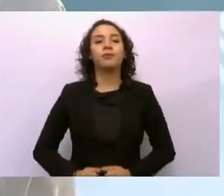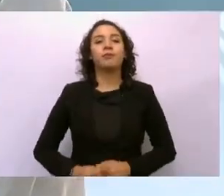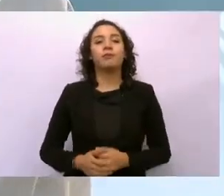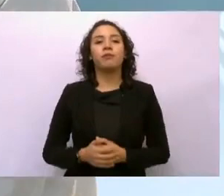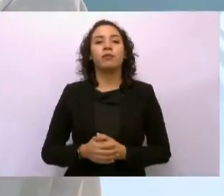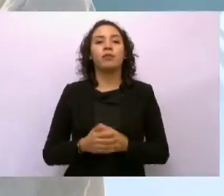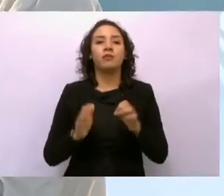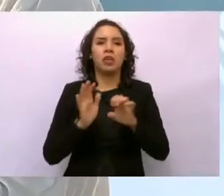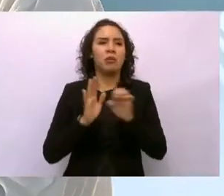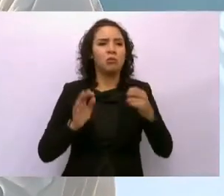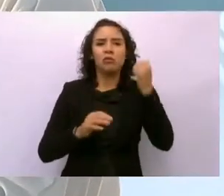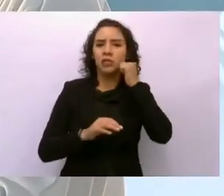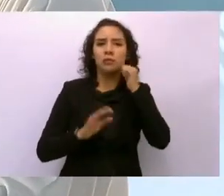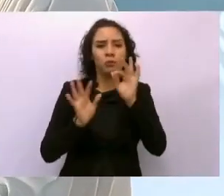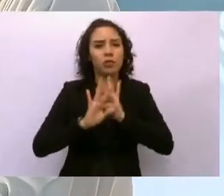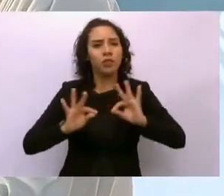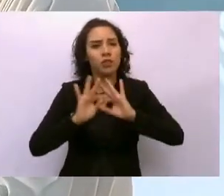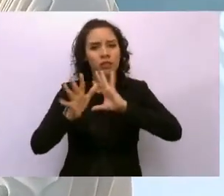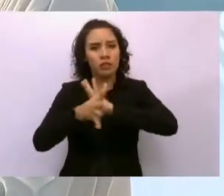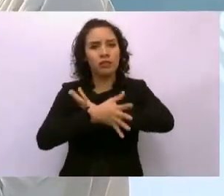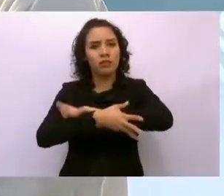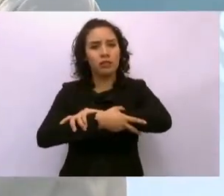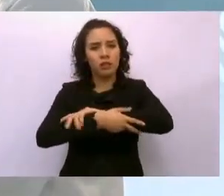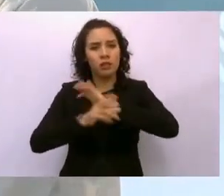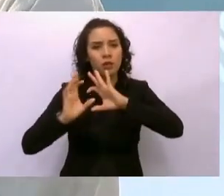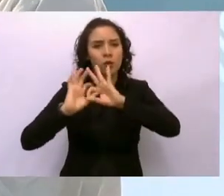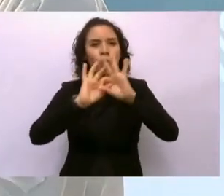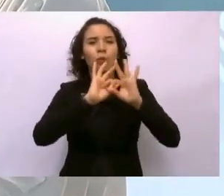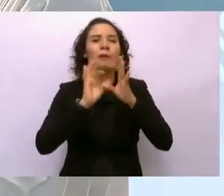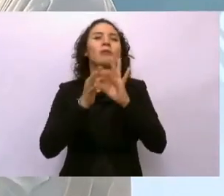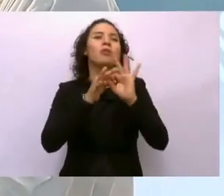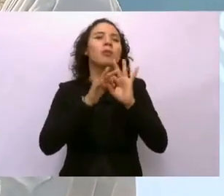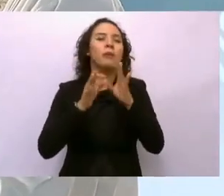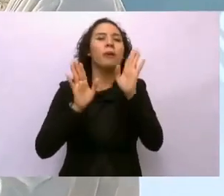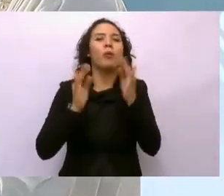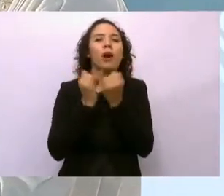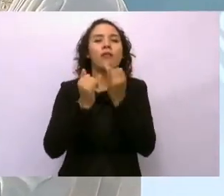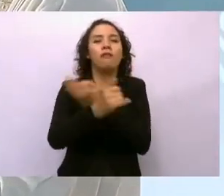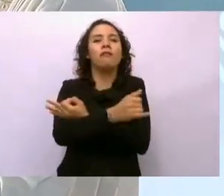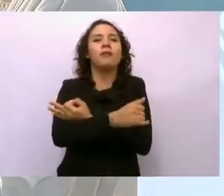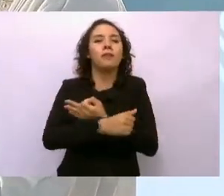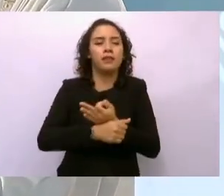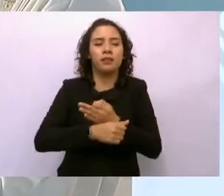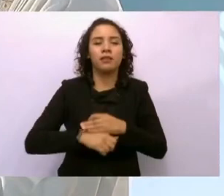nos mantenemos unidos como familia.